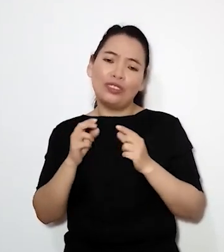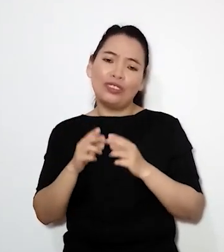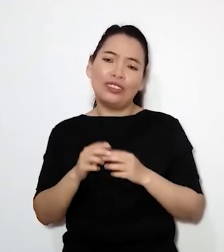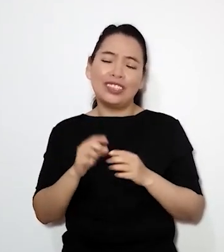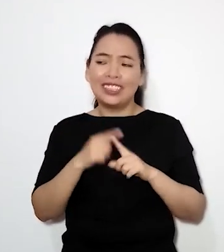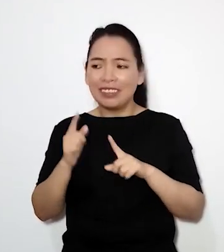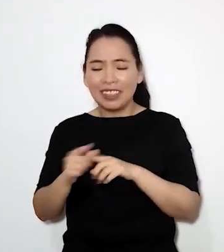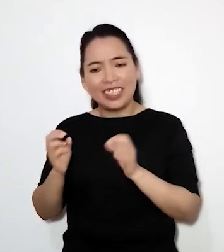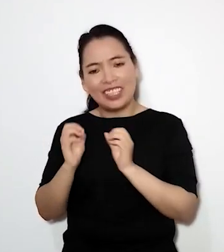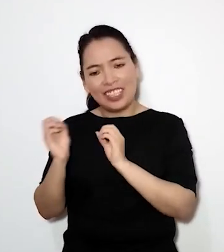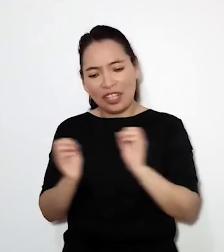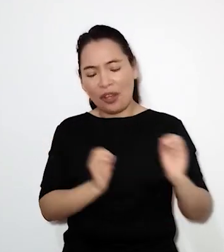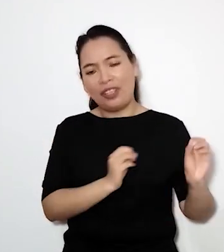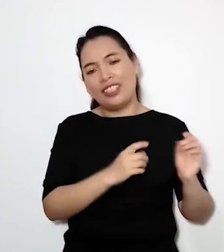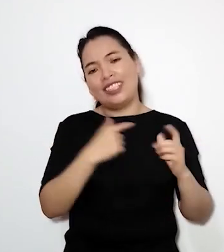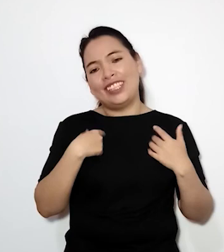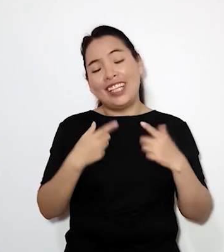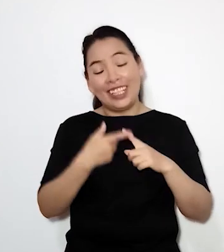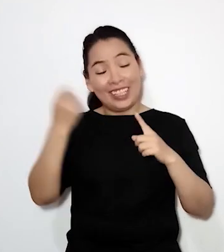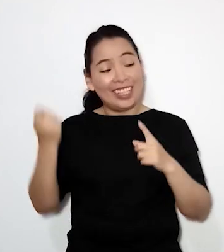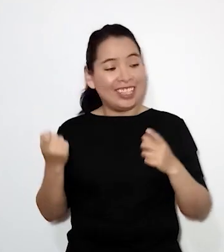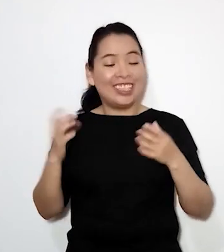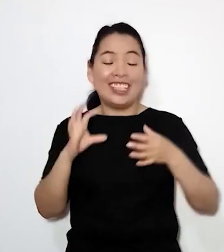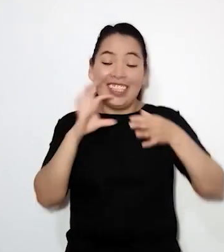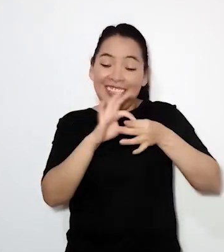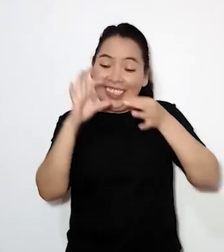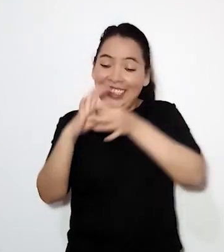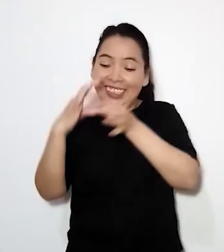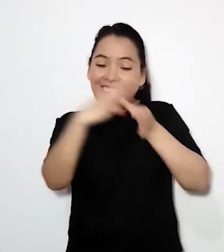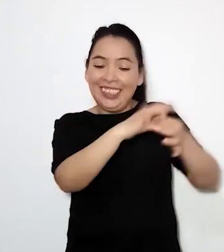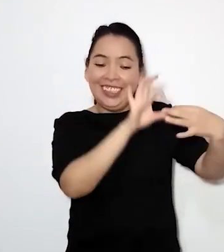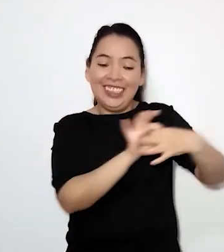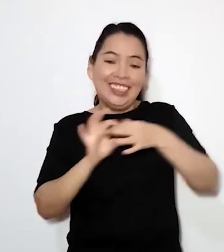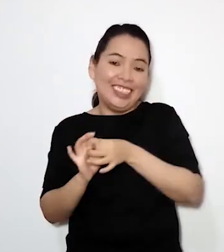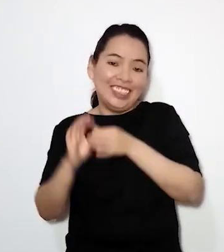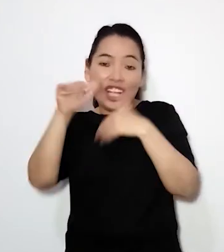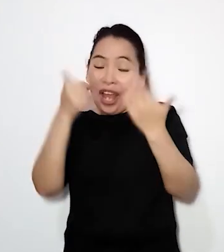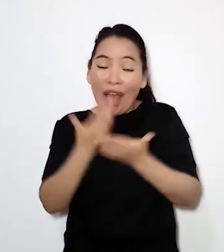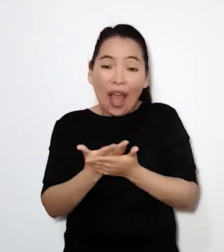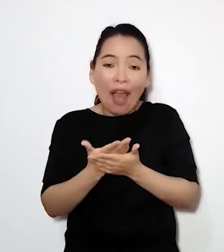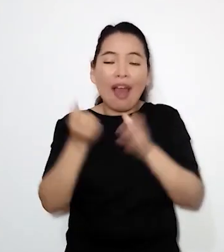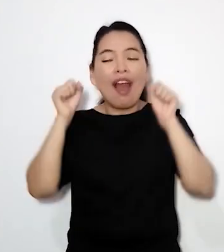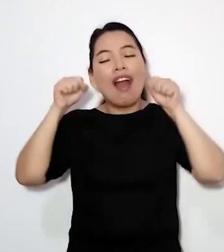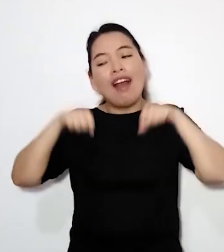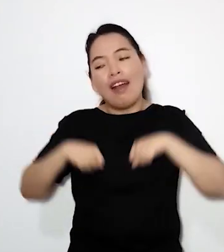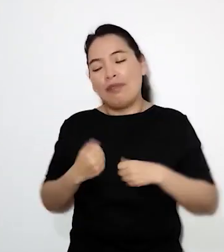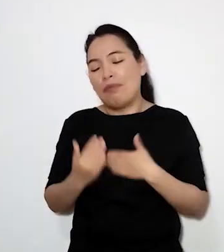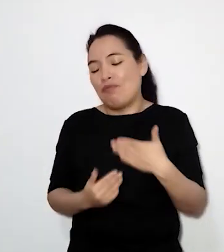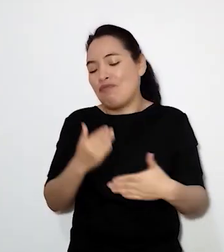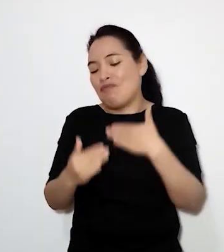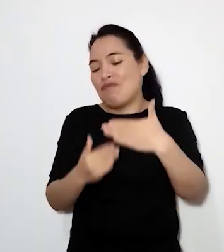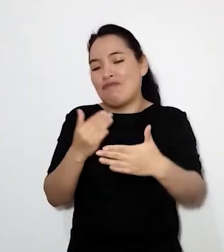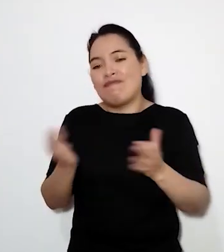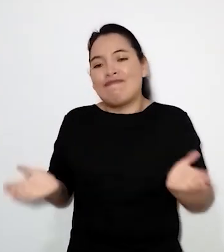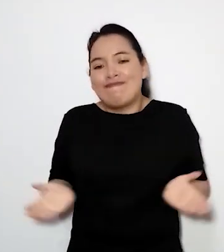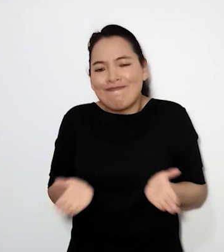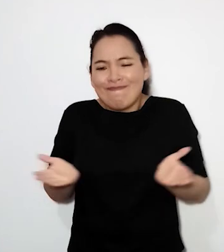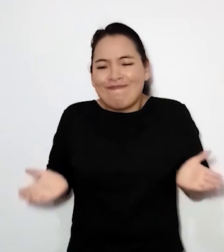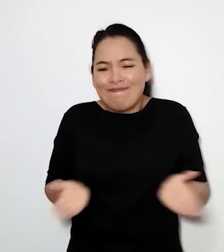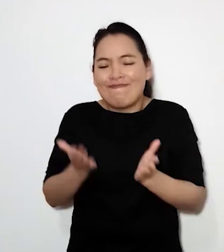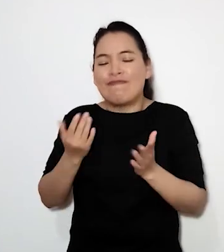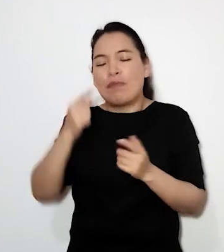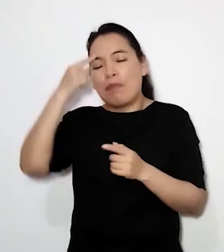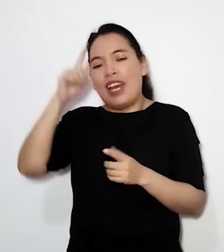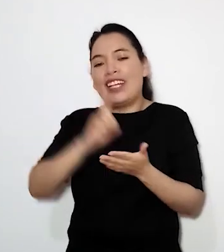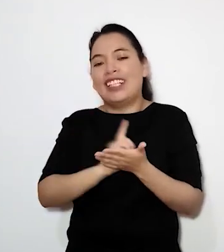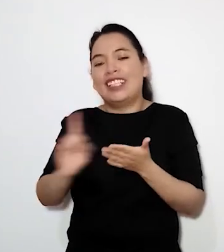articulación y unión entre todas las partes que podemos realmente ir empujando para que este derecho se realice.